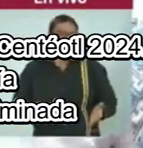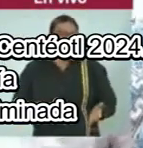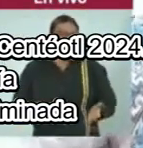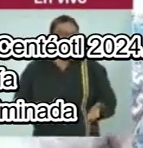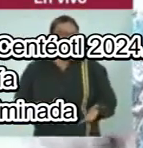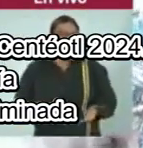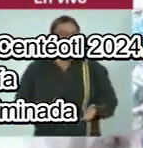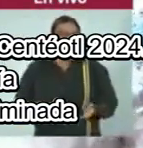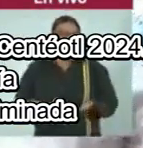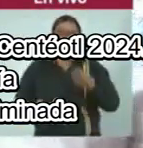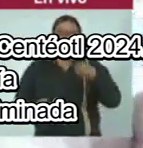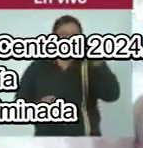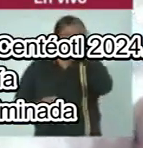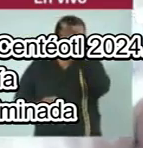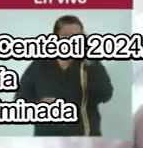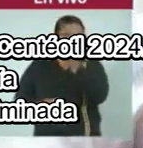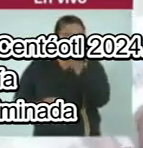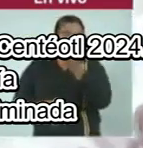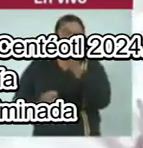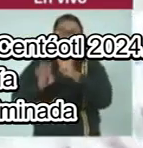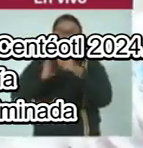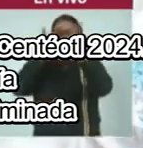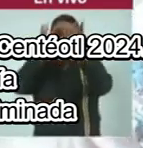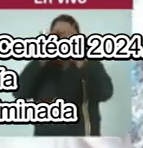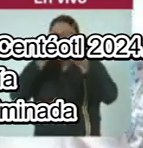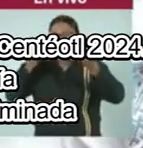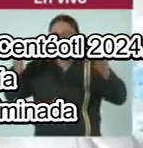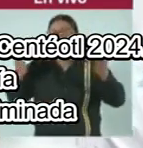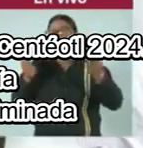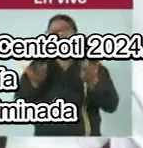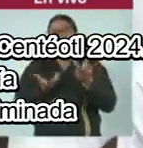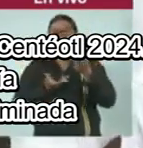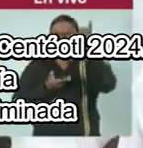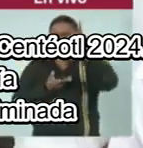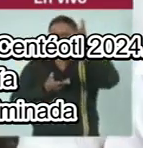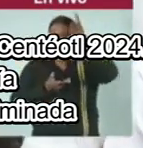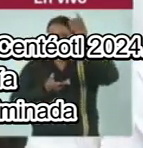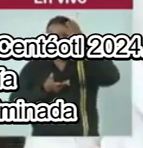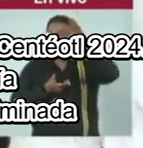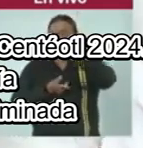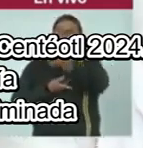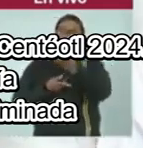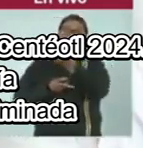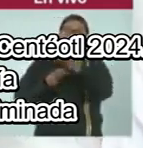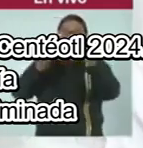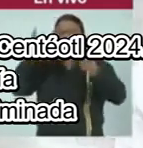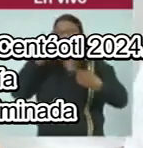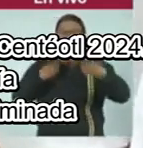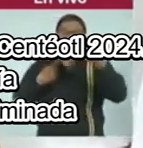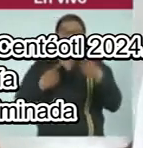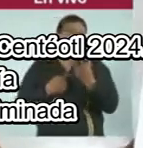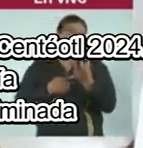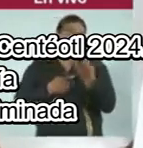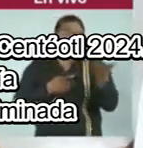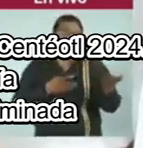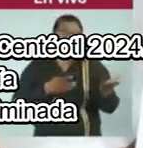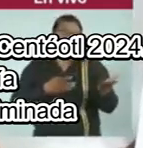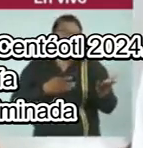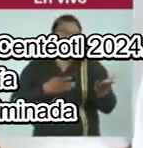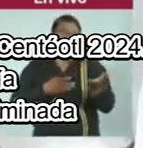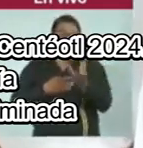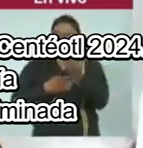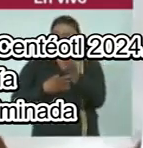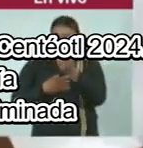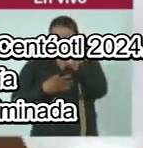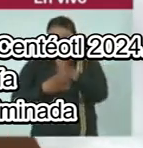poquita pintura que me pongo Pues hubiera estado peor no miren la diosa está llorando Ajá así es que este pues eso